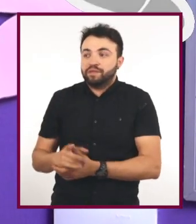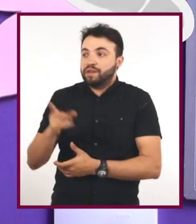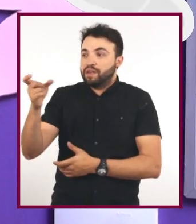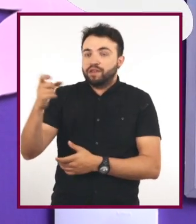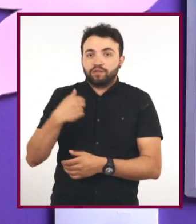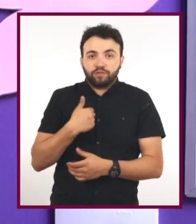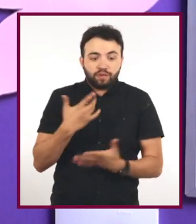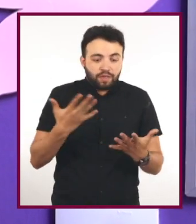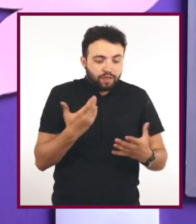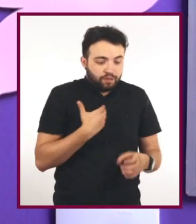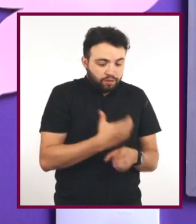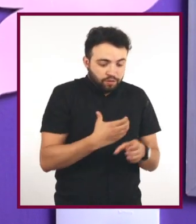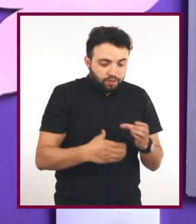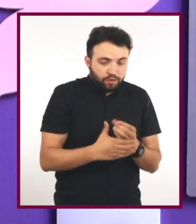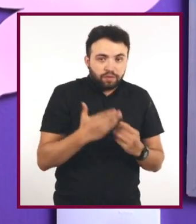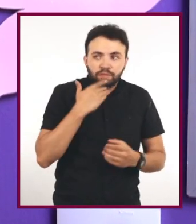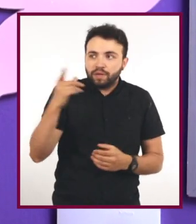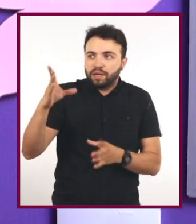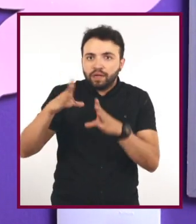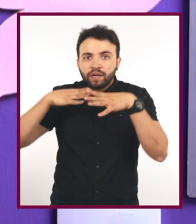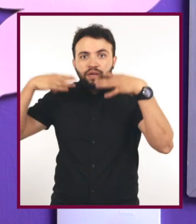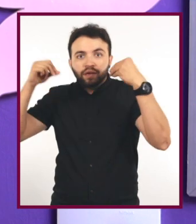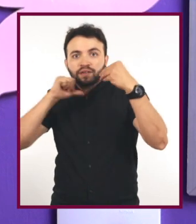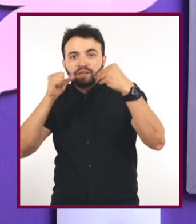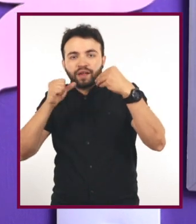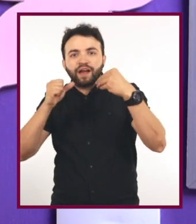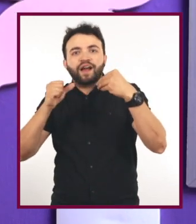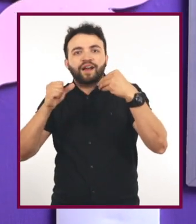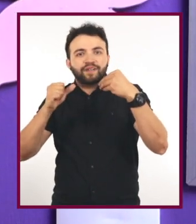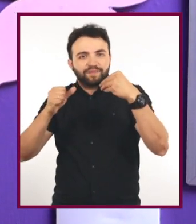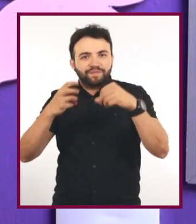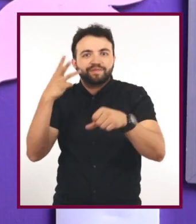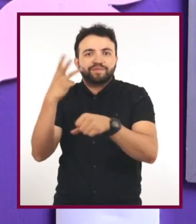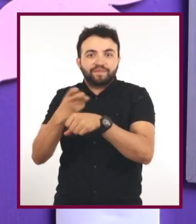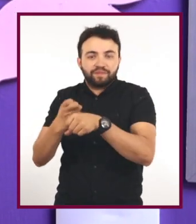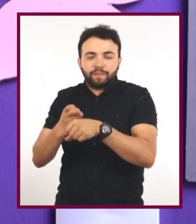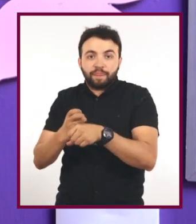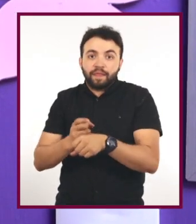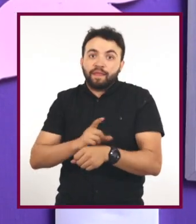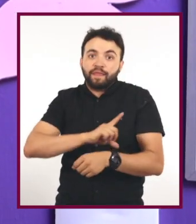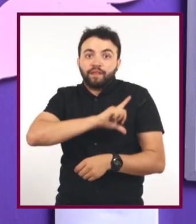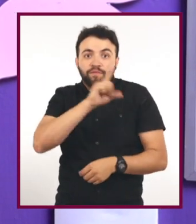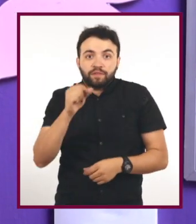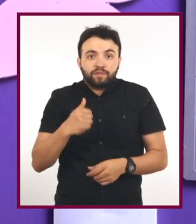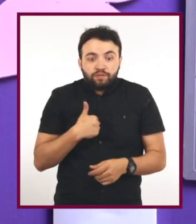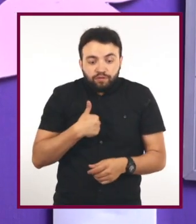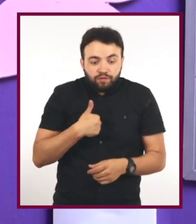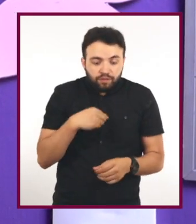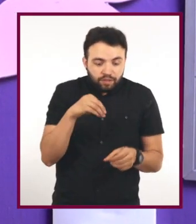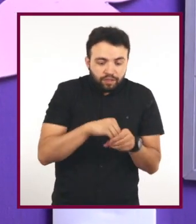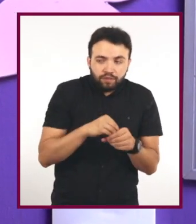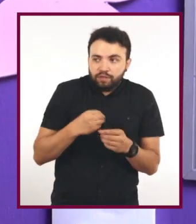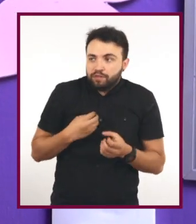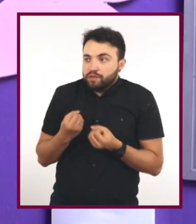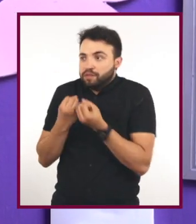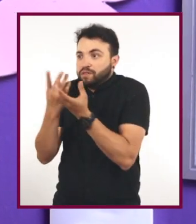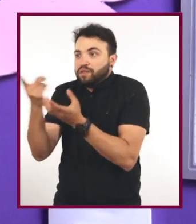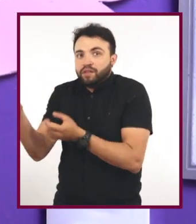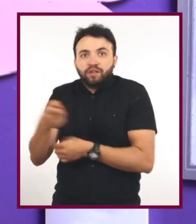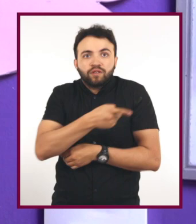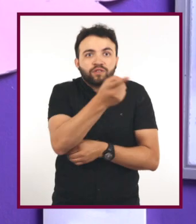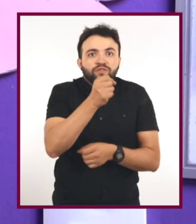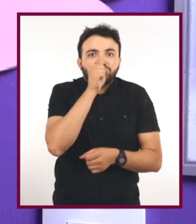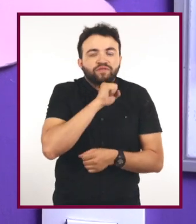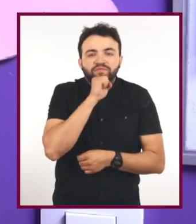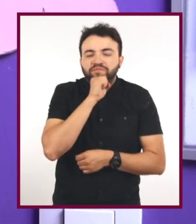amigo o amiga. Y definitivamente, si no puede guardar tus secretos, además es chismoso o chismosa. No hay duda,